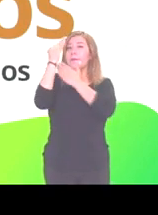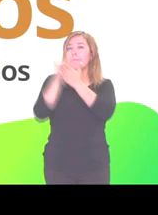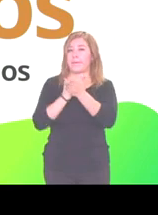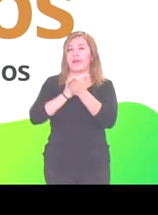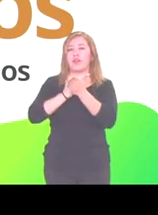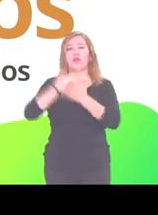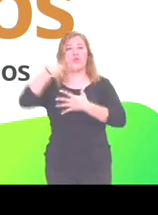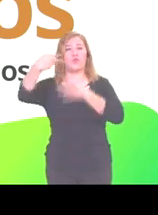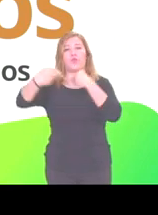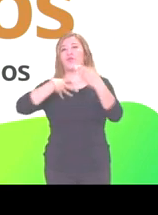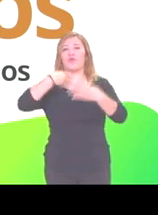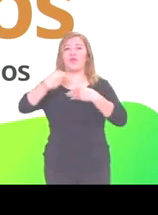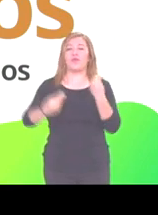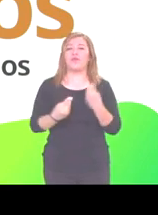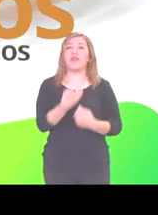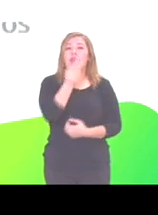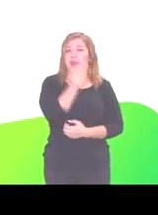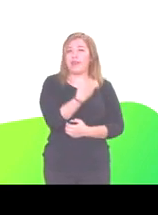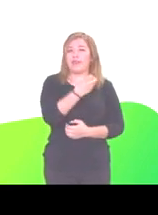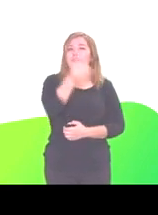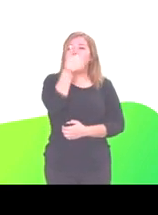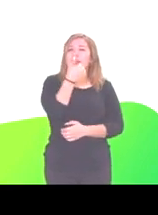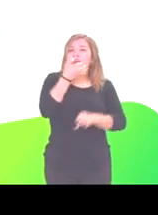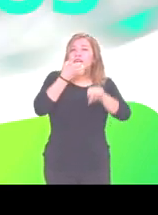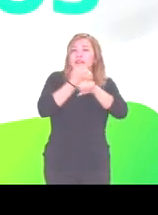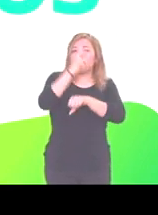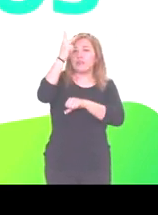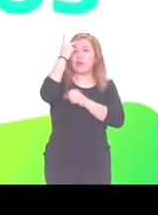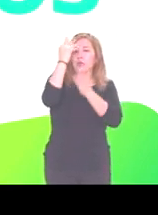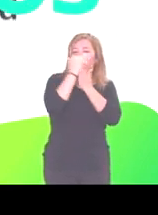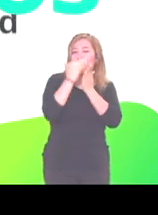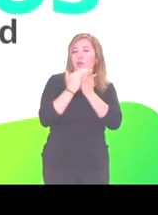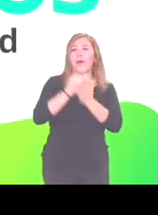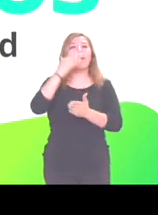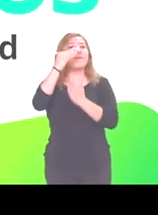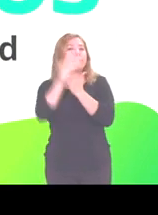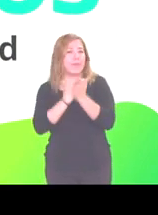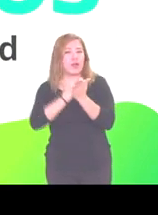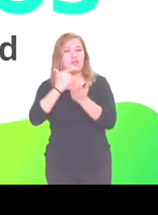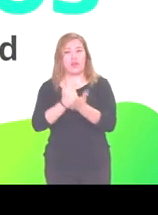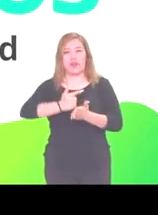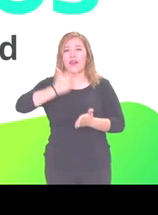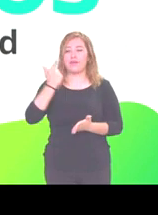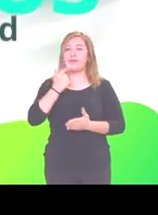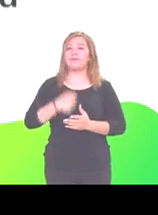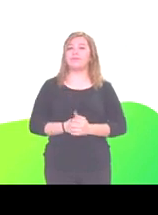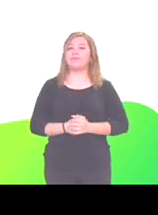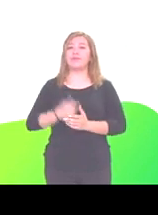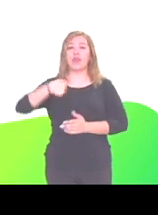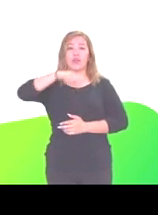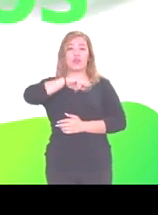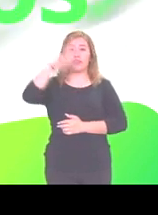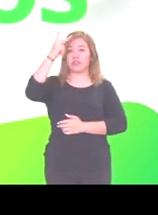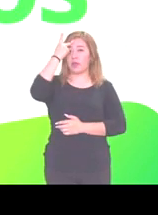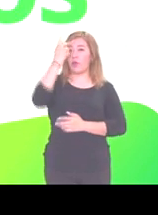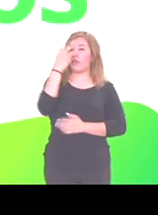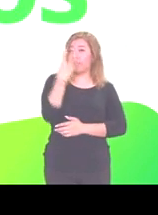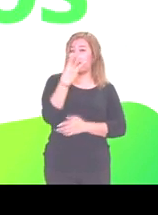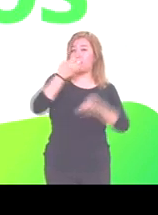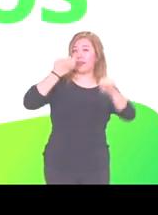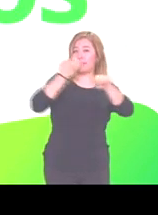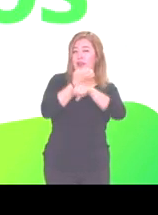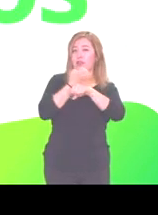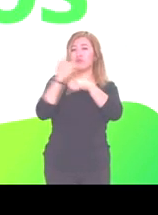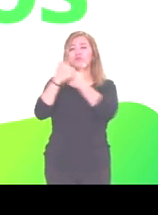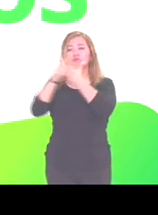menor número de contagios y uno de los 6 estados con menor letalidad. Y estamos dentro de los 3 estados con